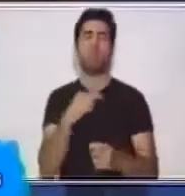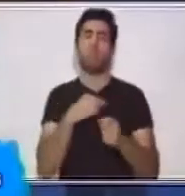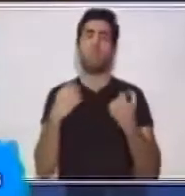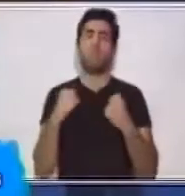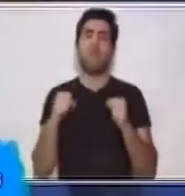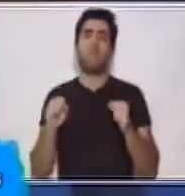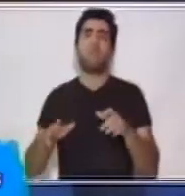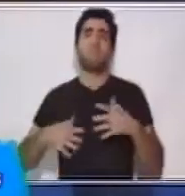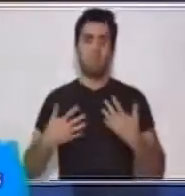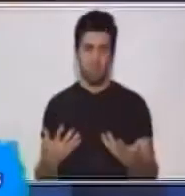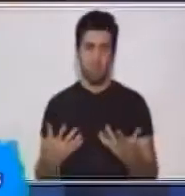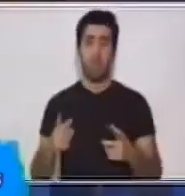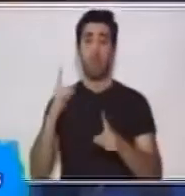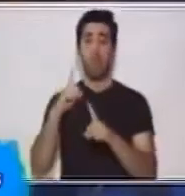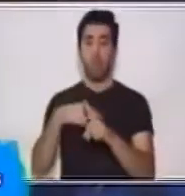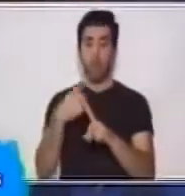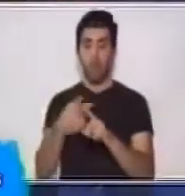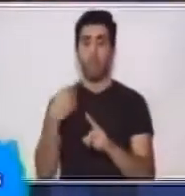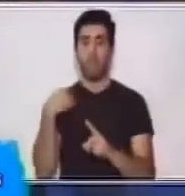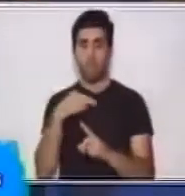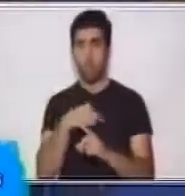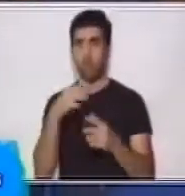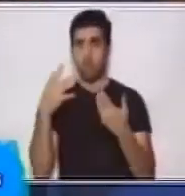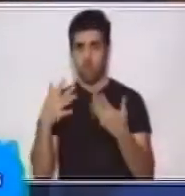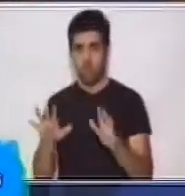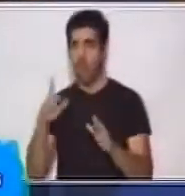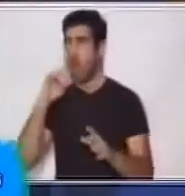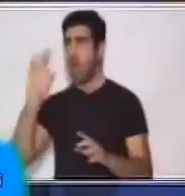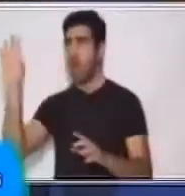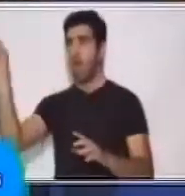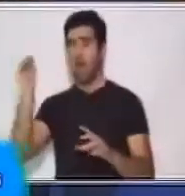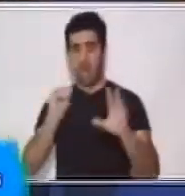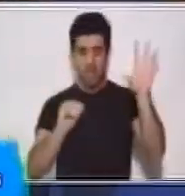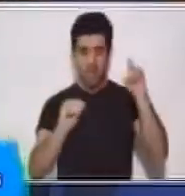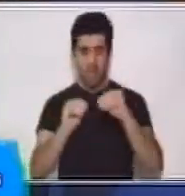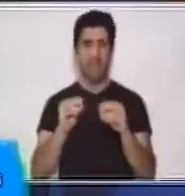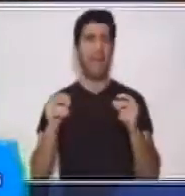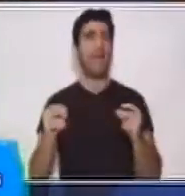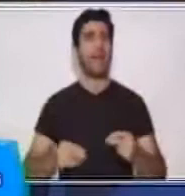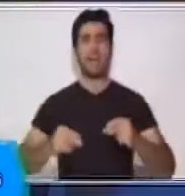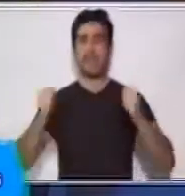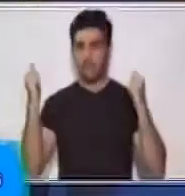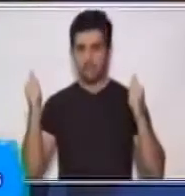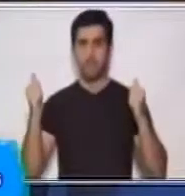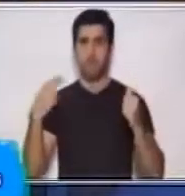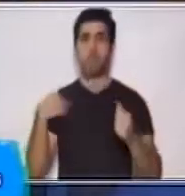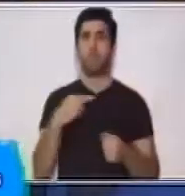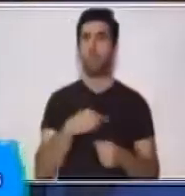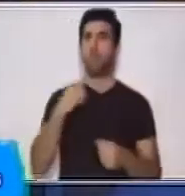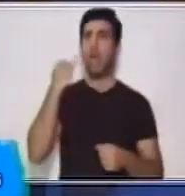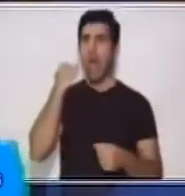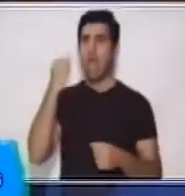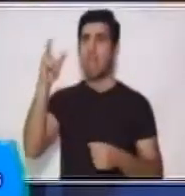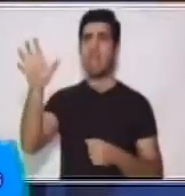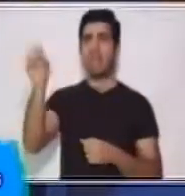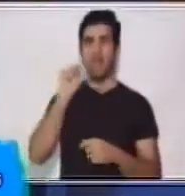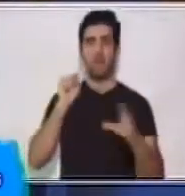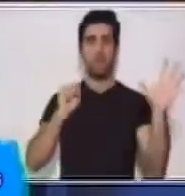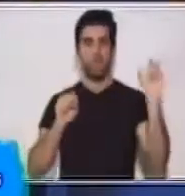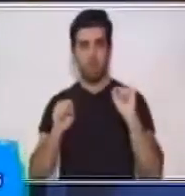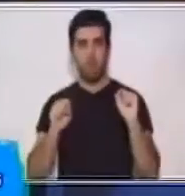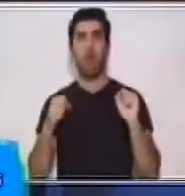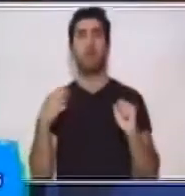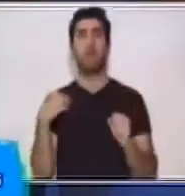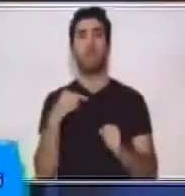cuando nosotros tengamos nuestros problemas, rápido, identificamos dónde tenemos nuestra hipotenusa y vamos